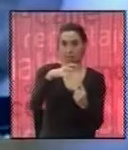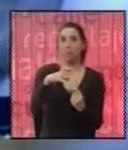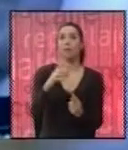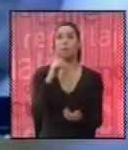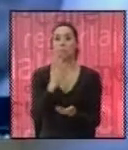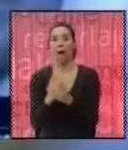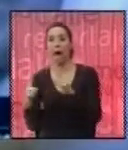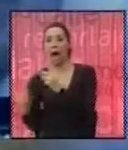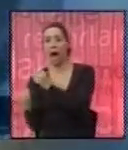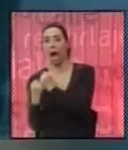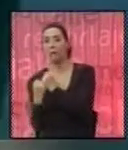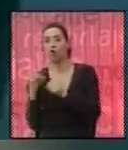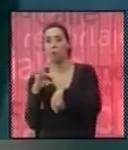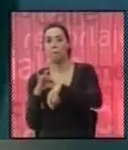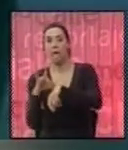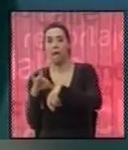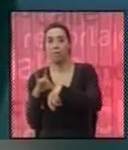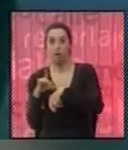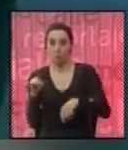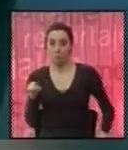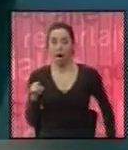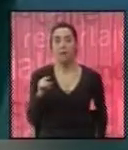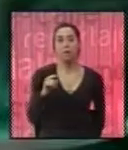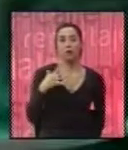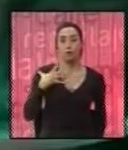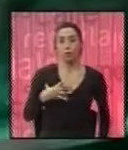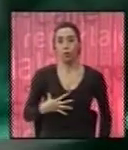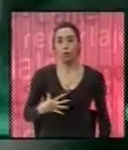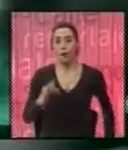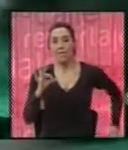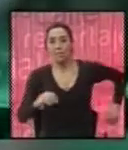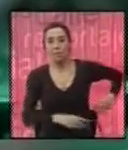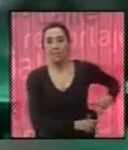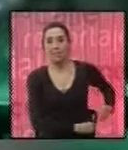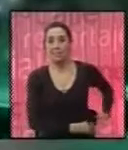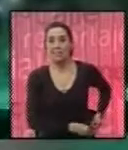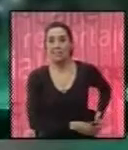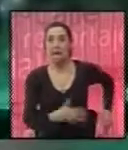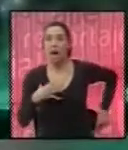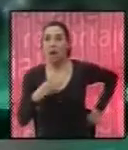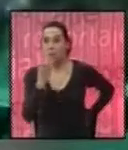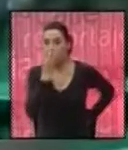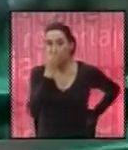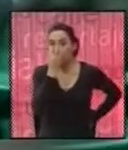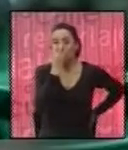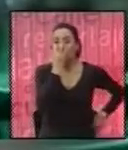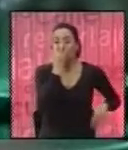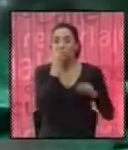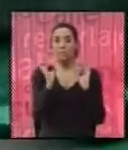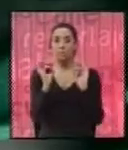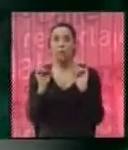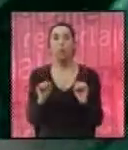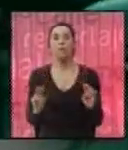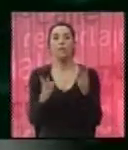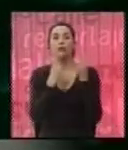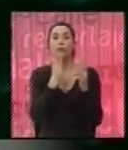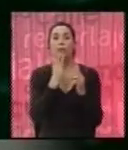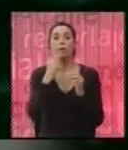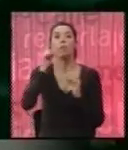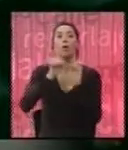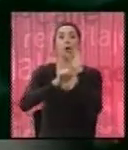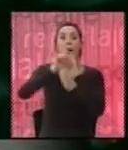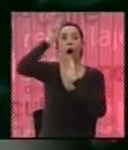numerosos asesores médicos para esta misión y un traje presurizado dotado de oxígeno que le permite sobrevivir a las